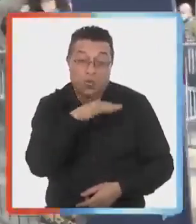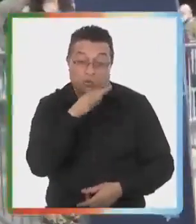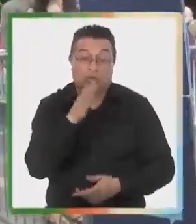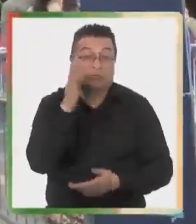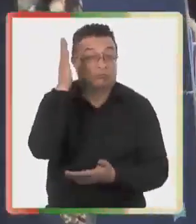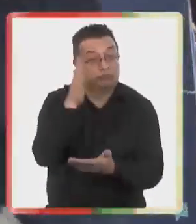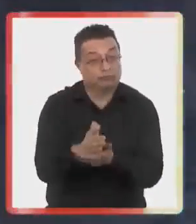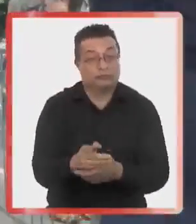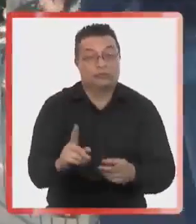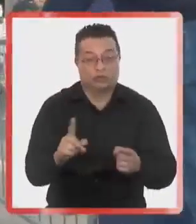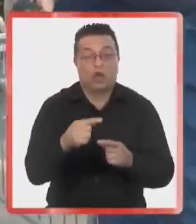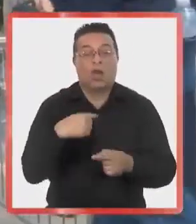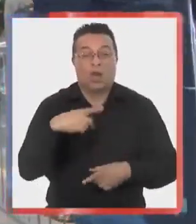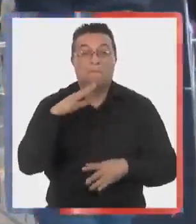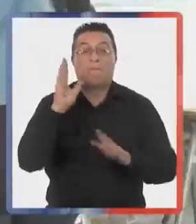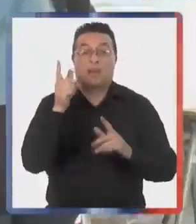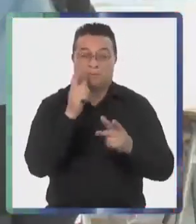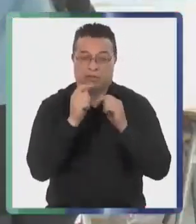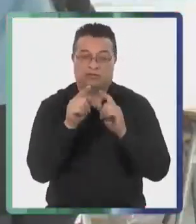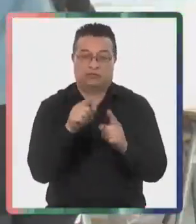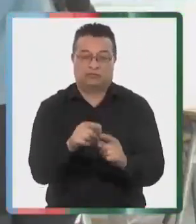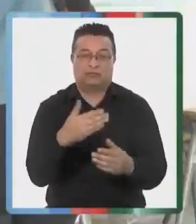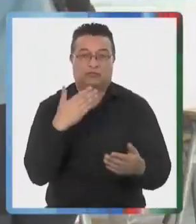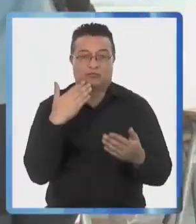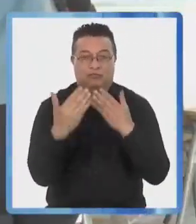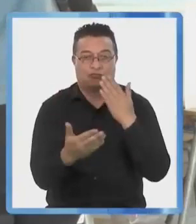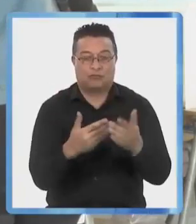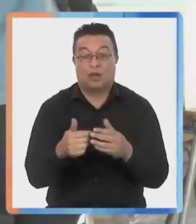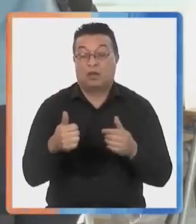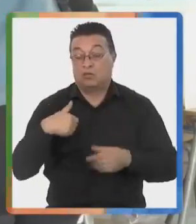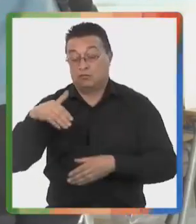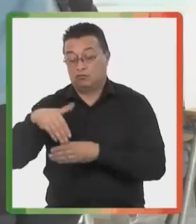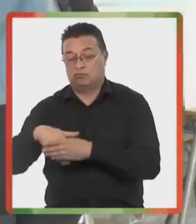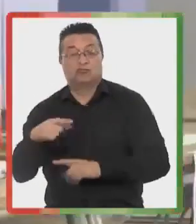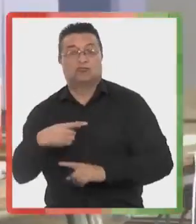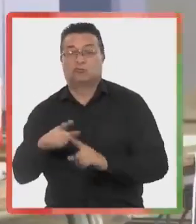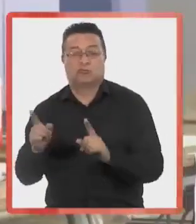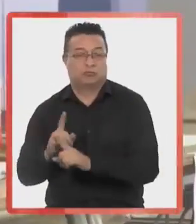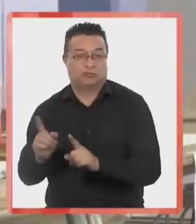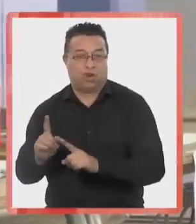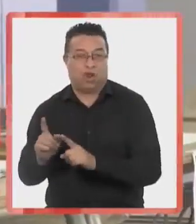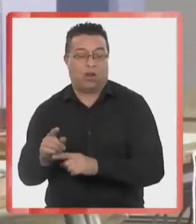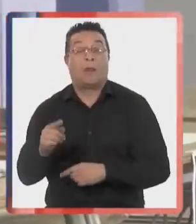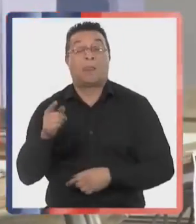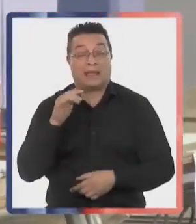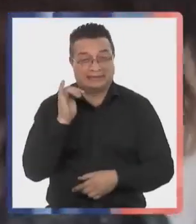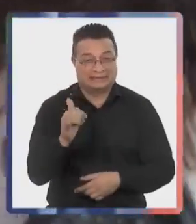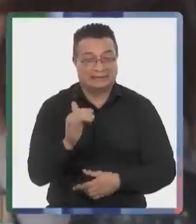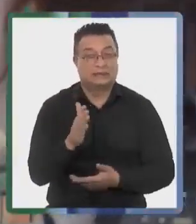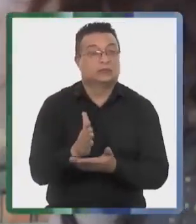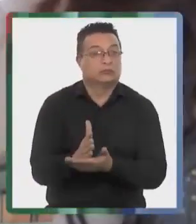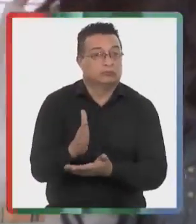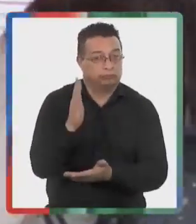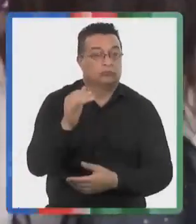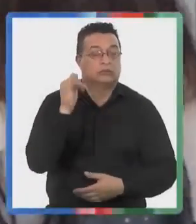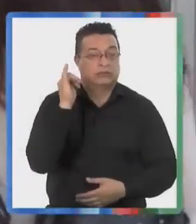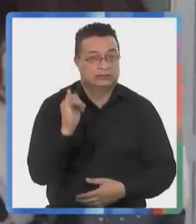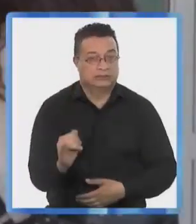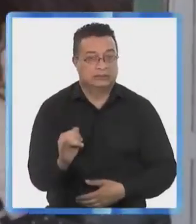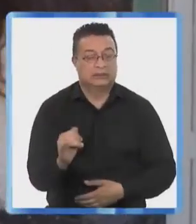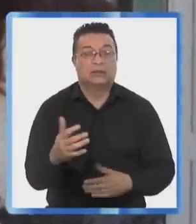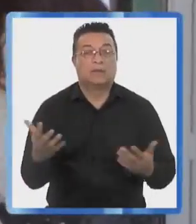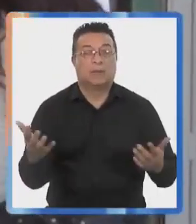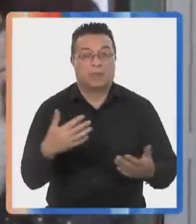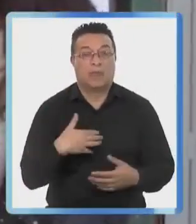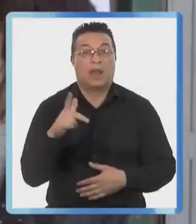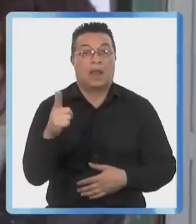porque obviamente tienen más riesgo de contagio. Los electores no. Y sí se mantiene la exigencia,